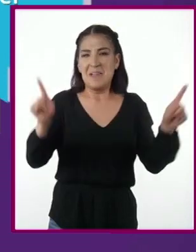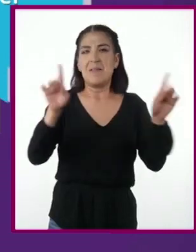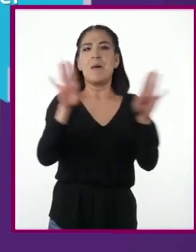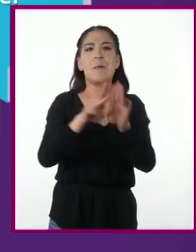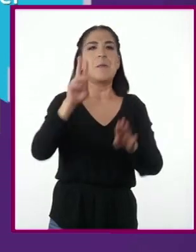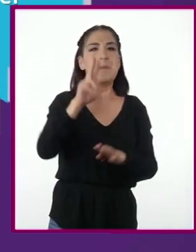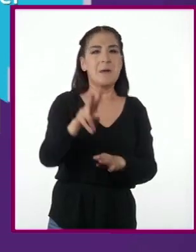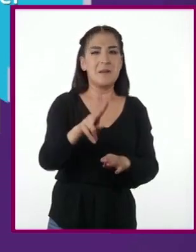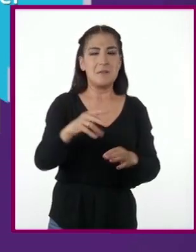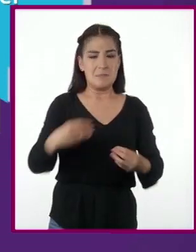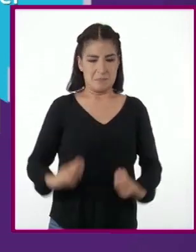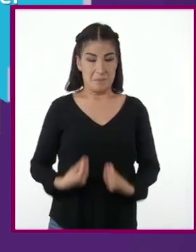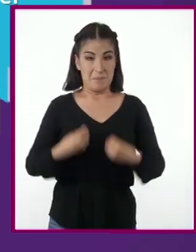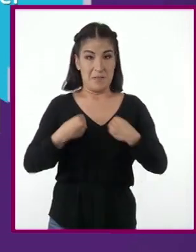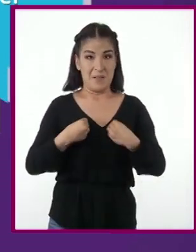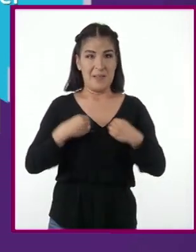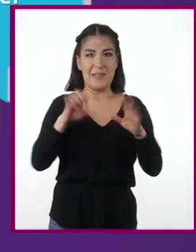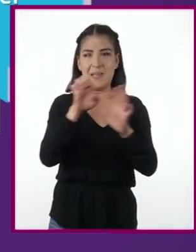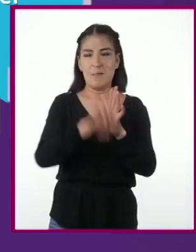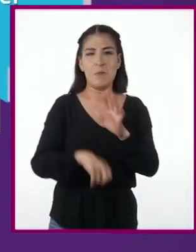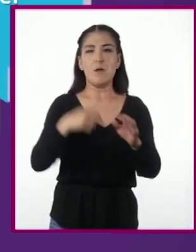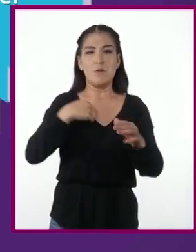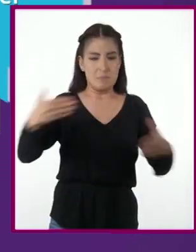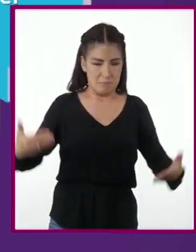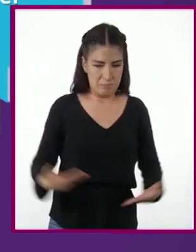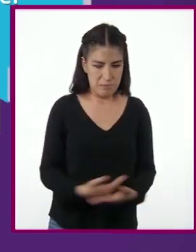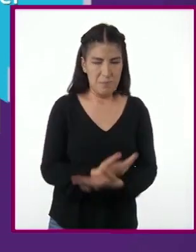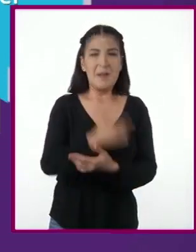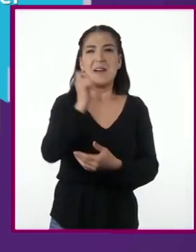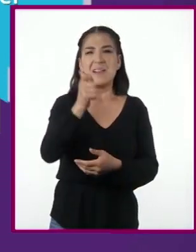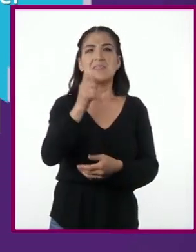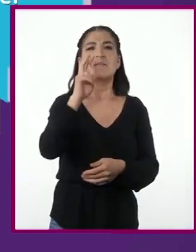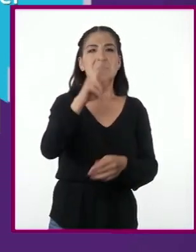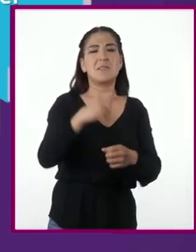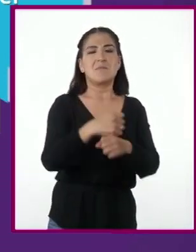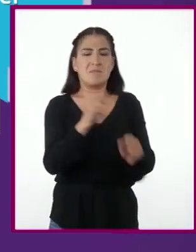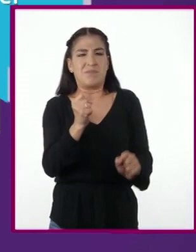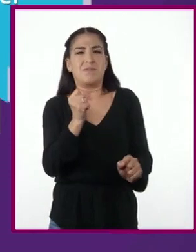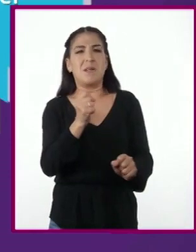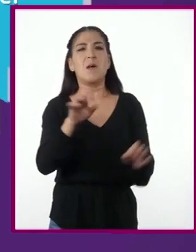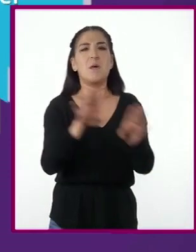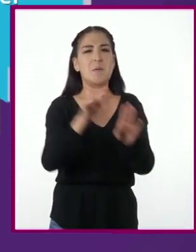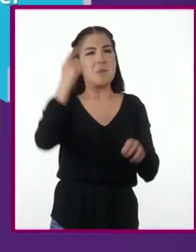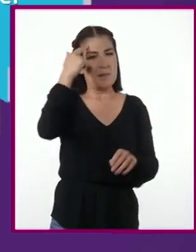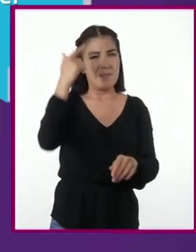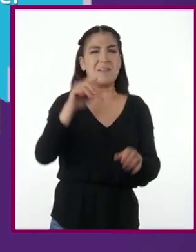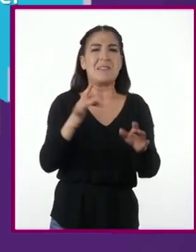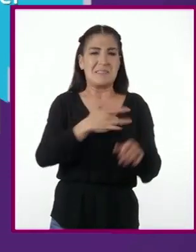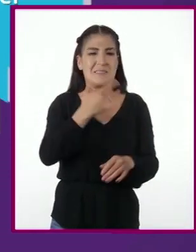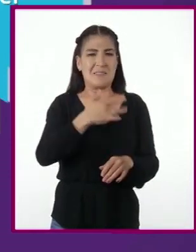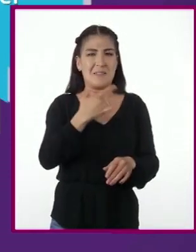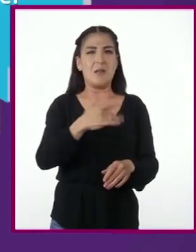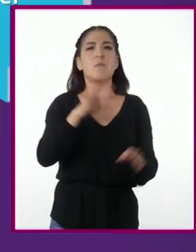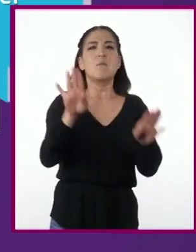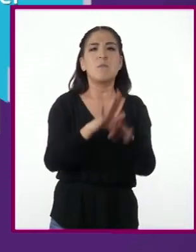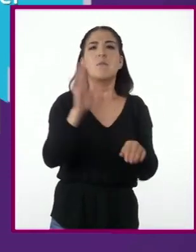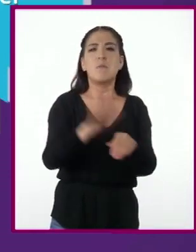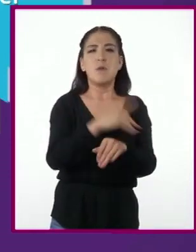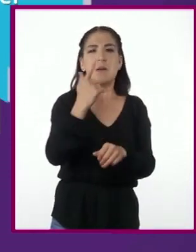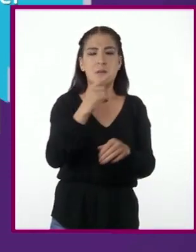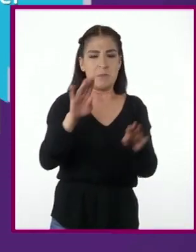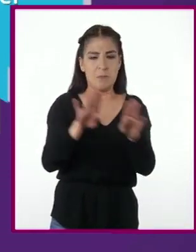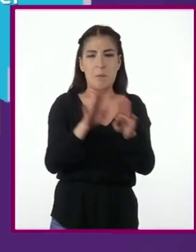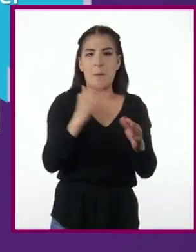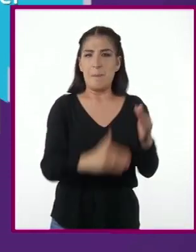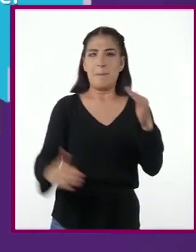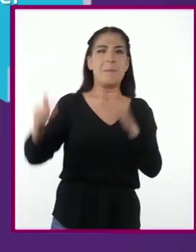caso de la calidad sagrada que se concedió a la epilepsia, sirvieron para explicar el porqué de las capacidades superiores